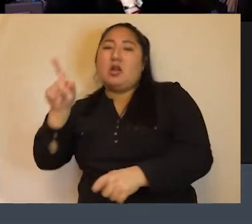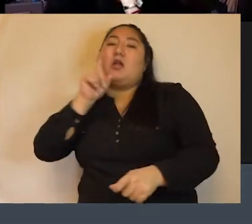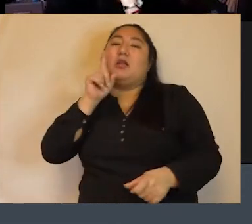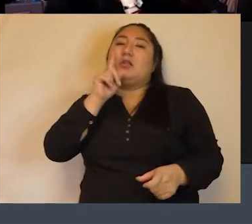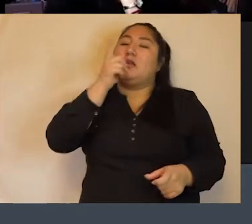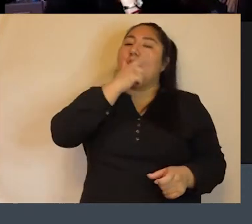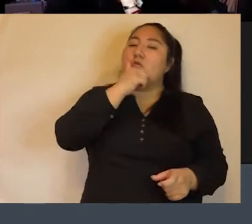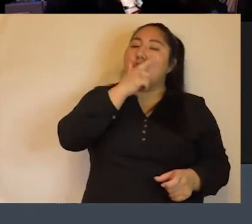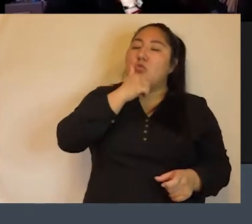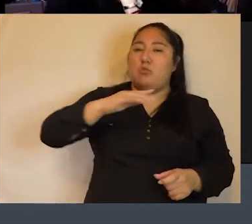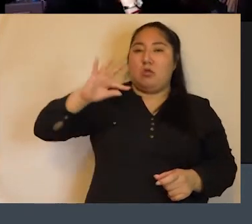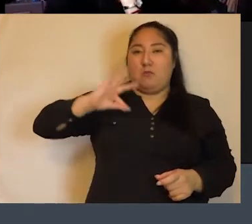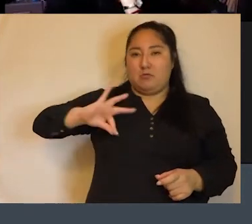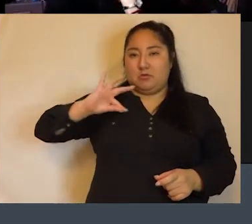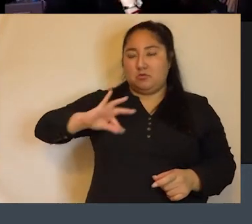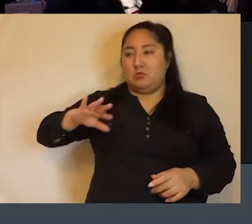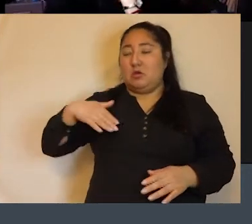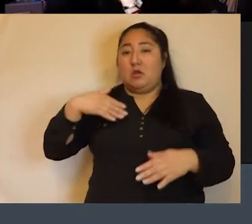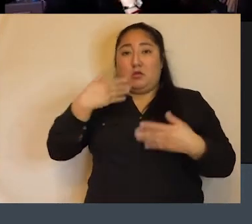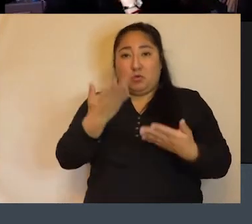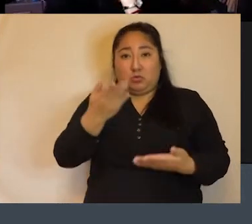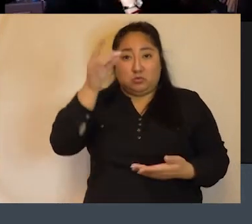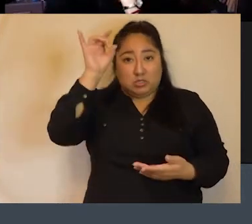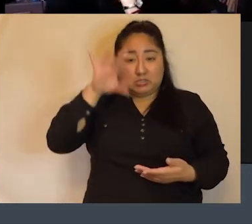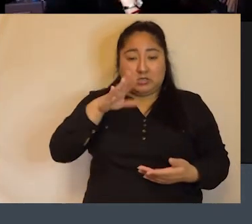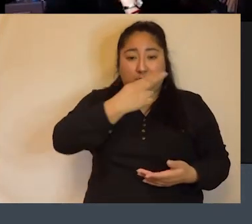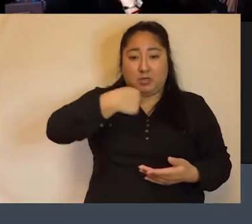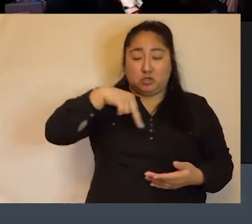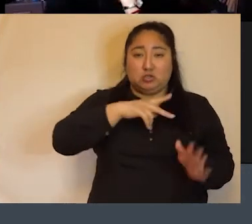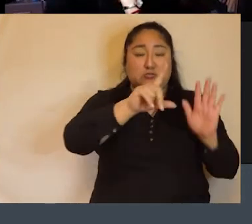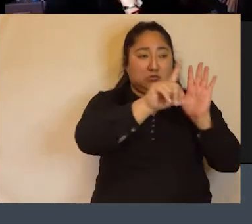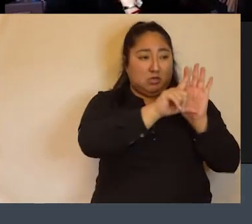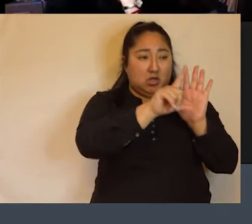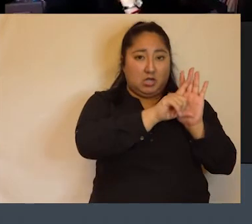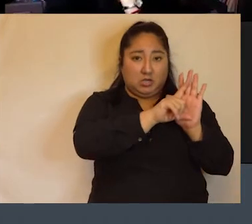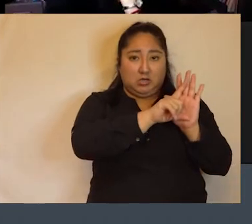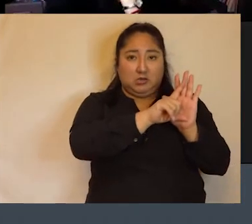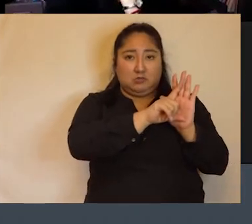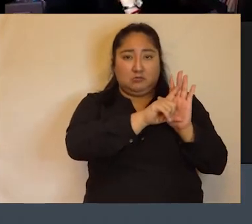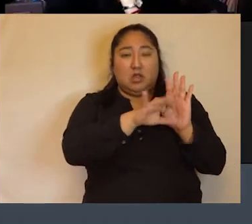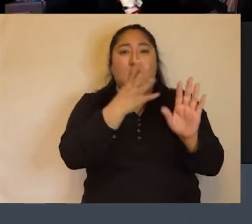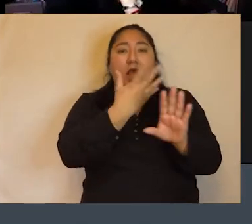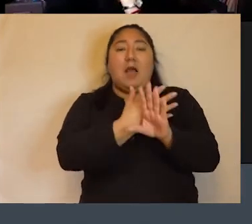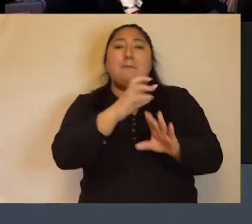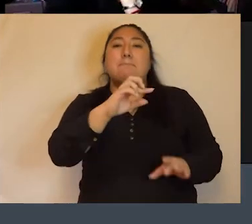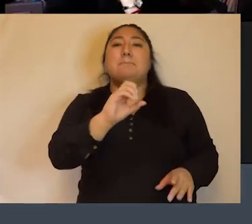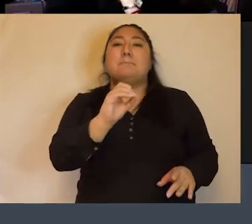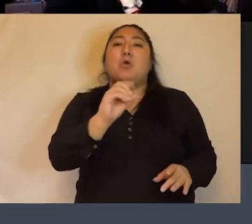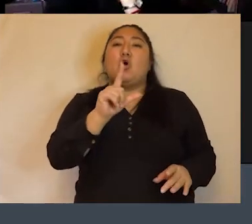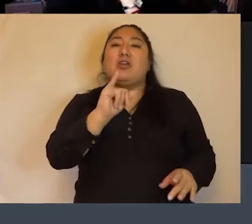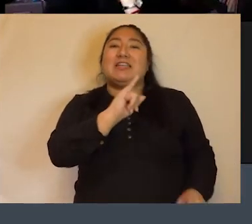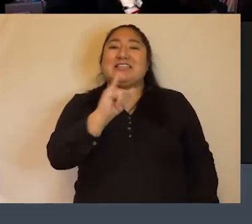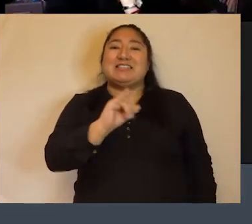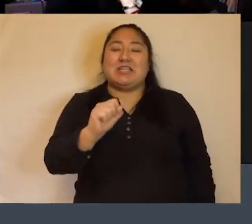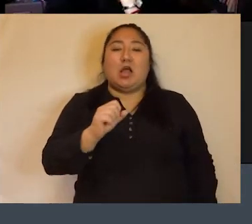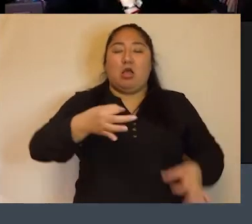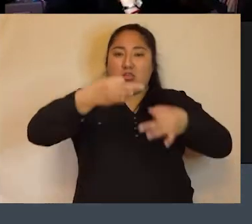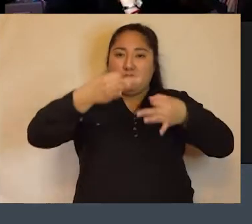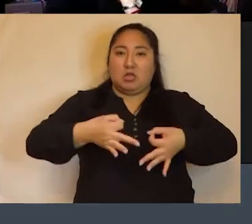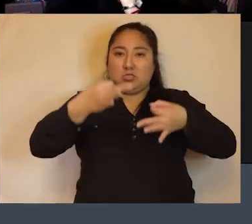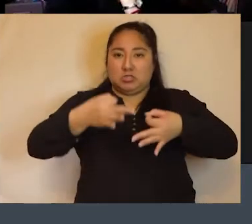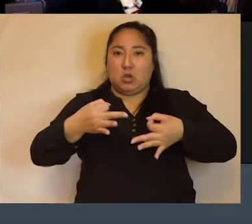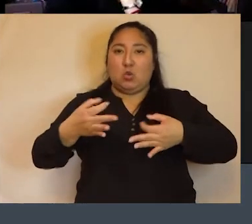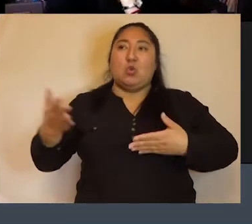dudas previsionales, ¿ya? Para que ustedes sepan, estamos en la ley, nosotros tenemos pólizas de seguro que